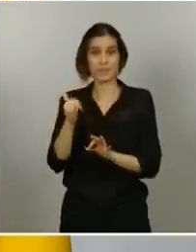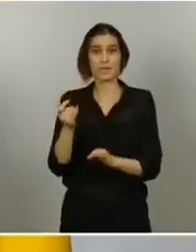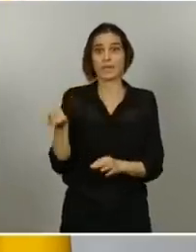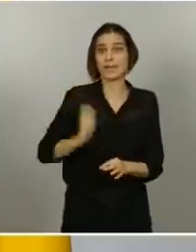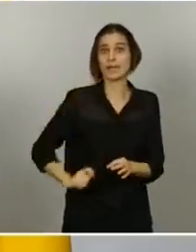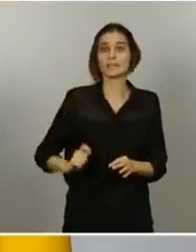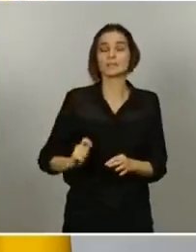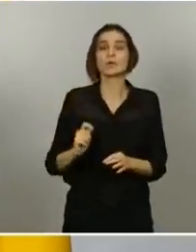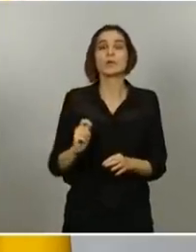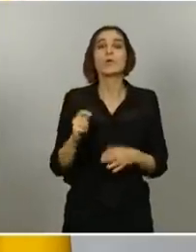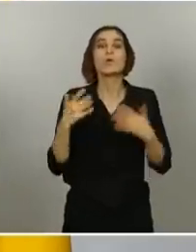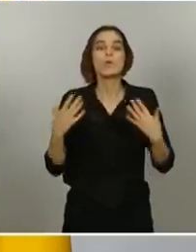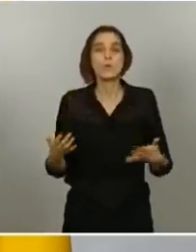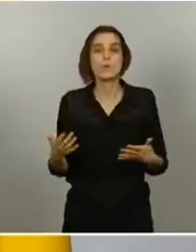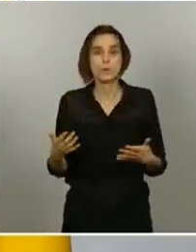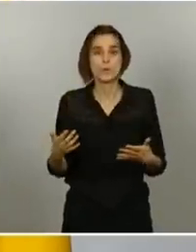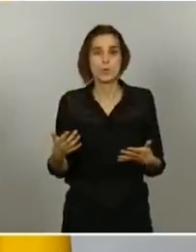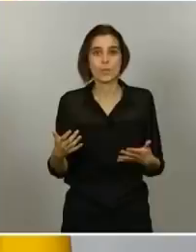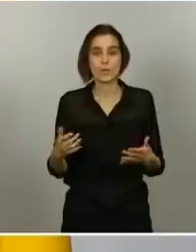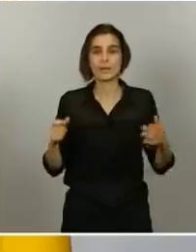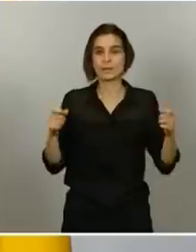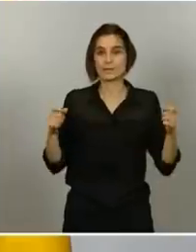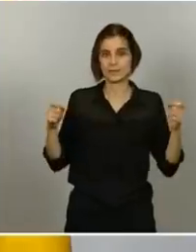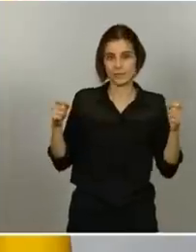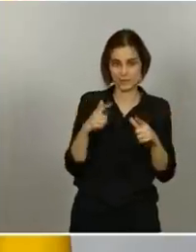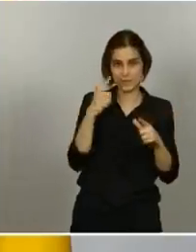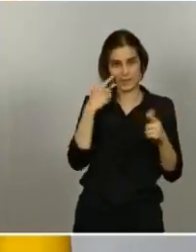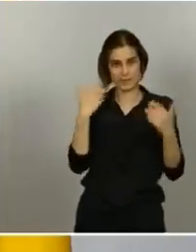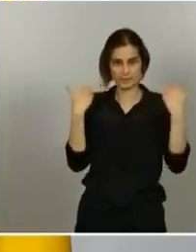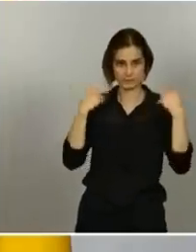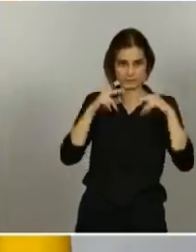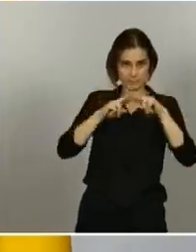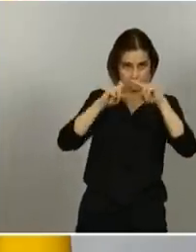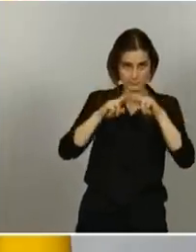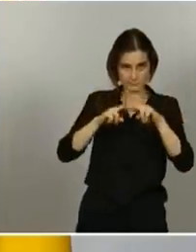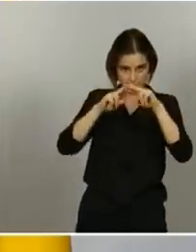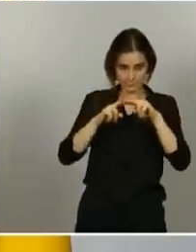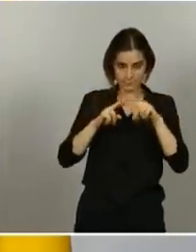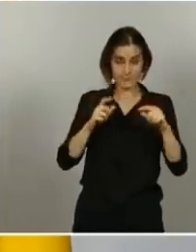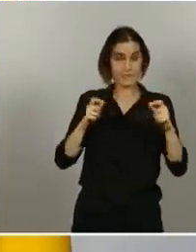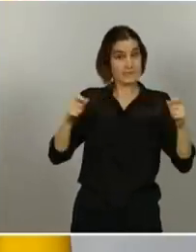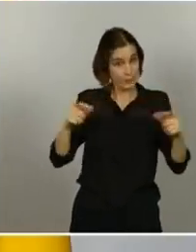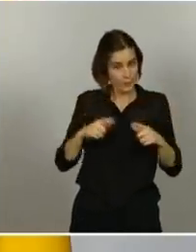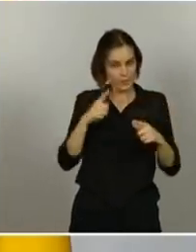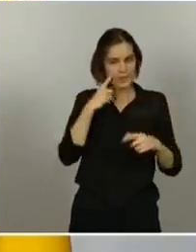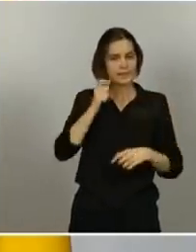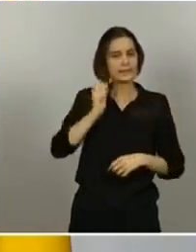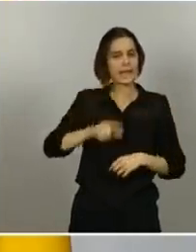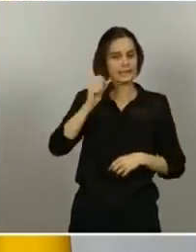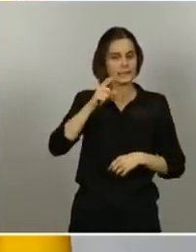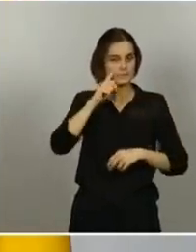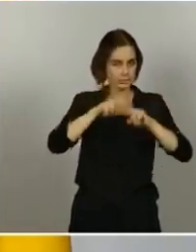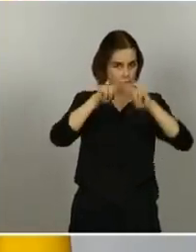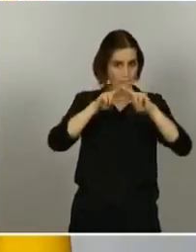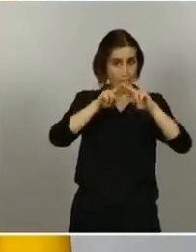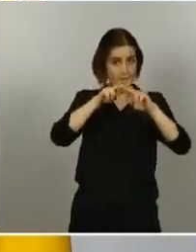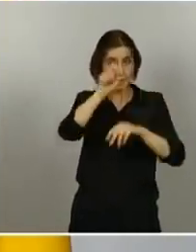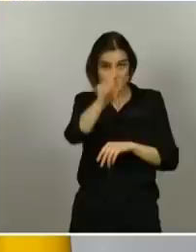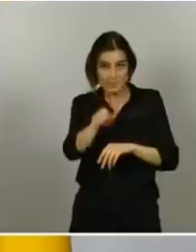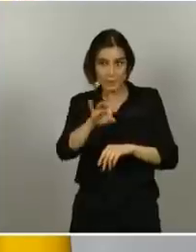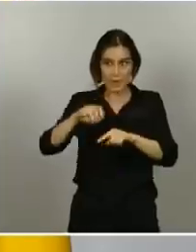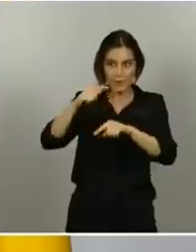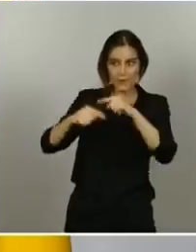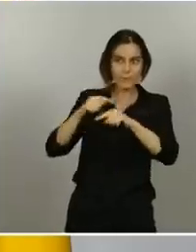de falta de ingresos que fará a Seguridad Social é a Seguridad Social comprobará de maneira regular que efectivamente esa persona ou unidad de convivencia segue